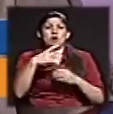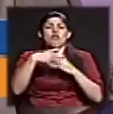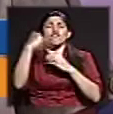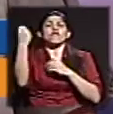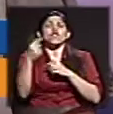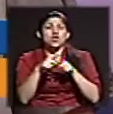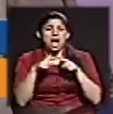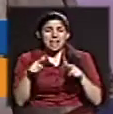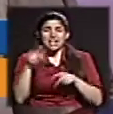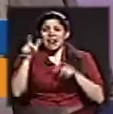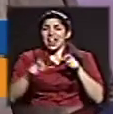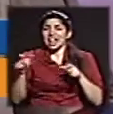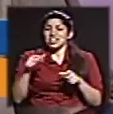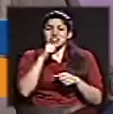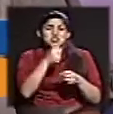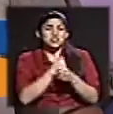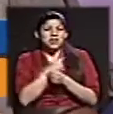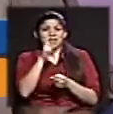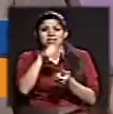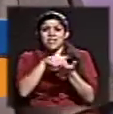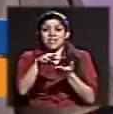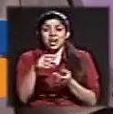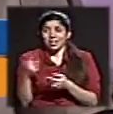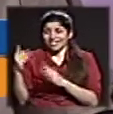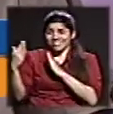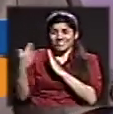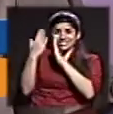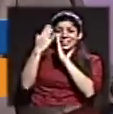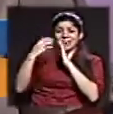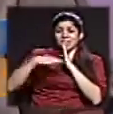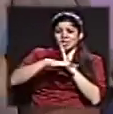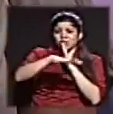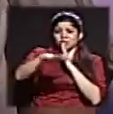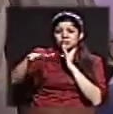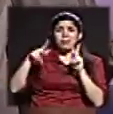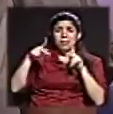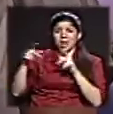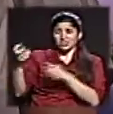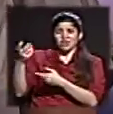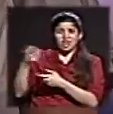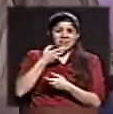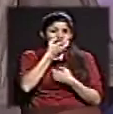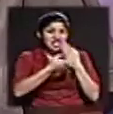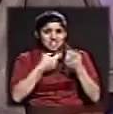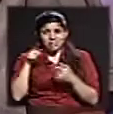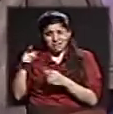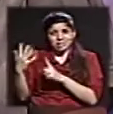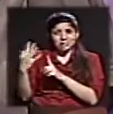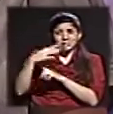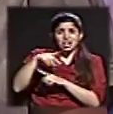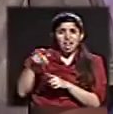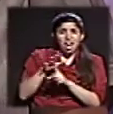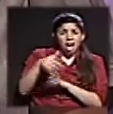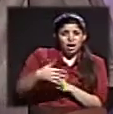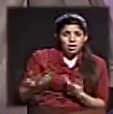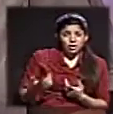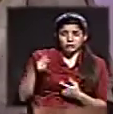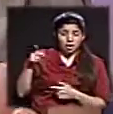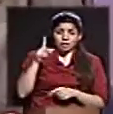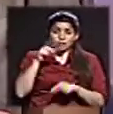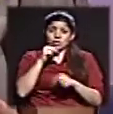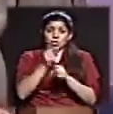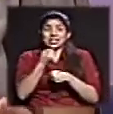foránea, que a mí la gente no me quería y tenía que irme frente a toda la gente. Eso es acoso. Eso no se lo hacen a un hombre. Eso no se